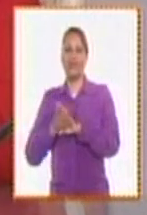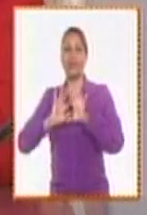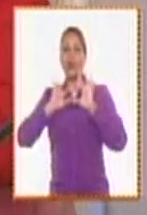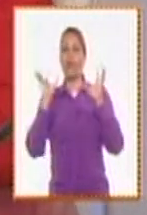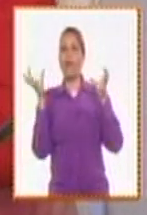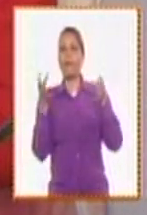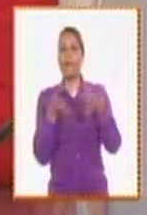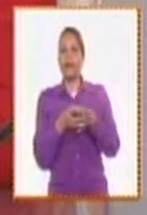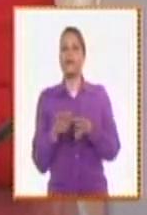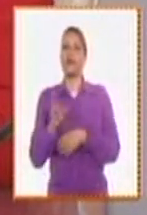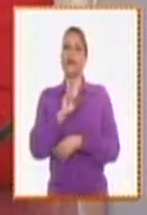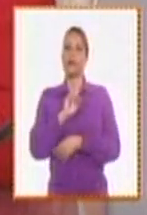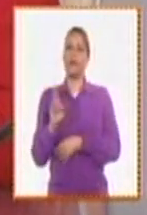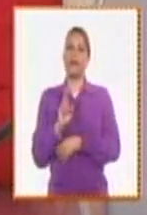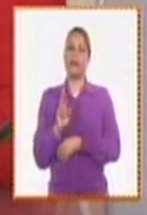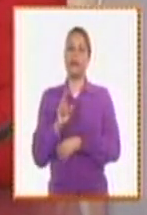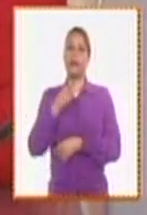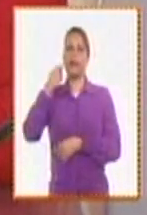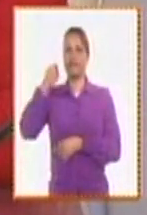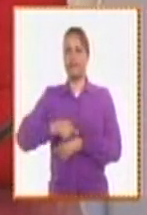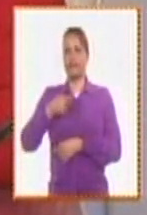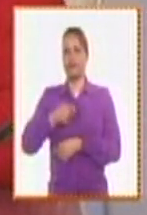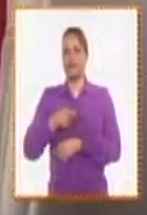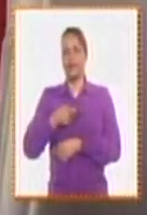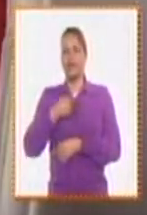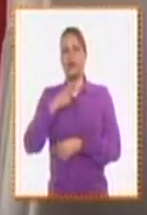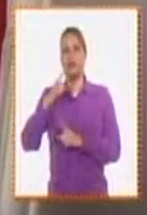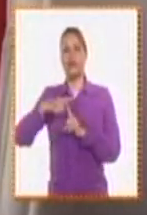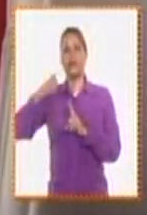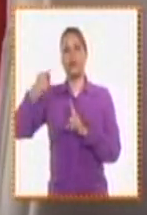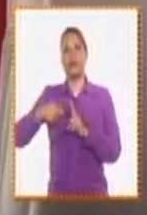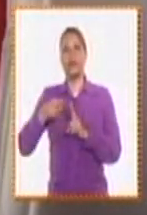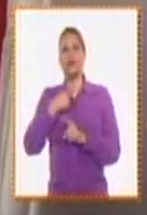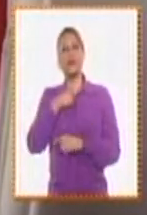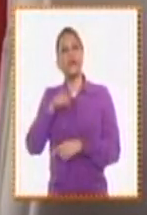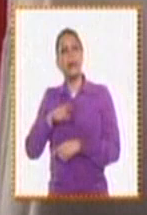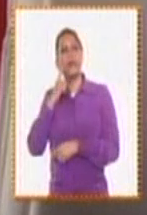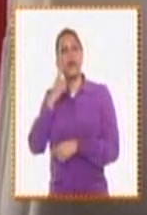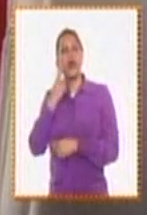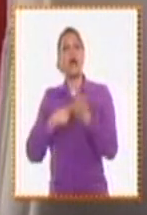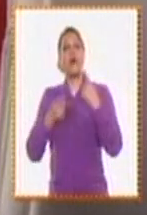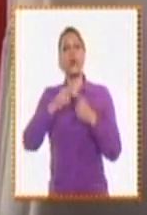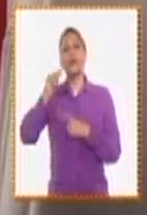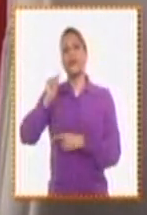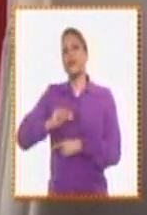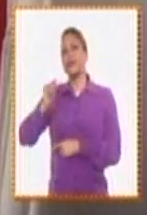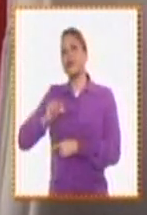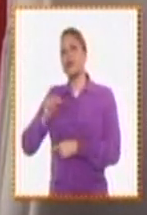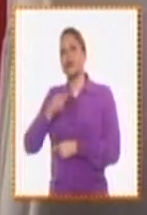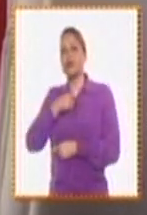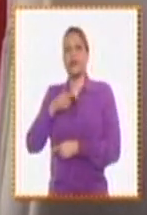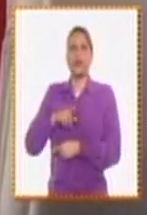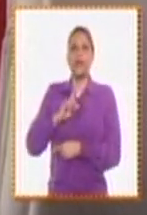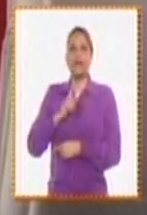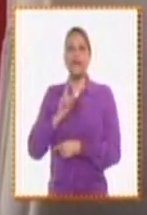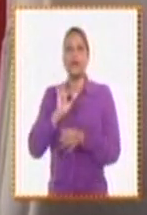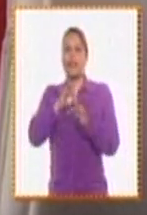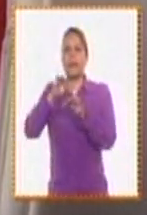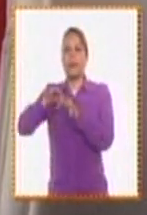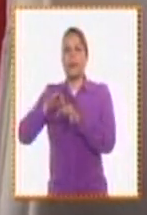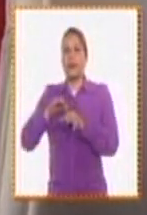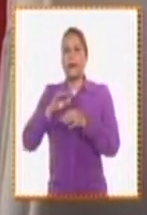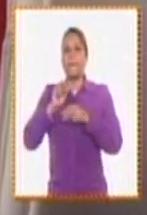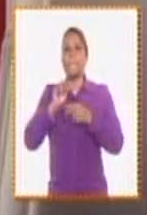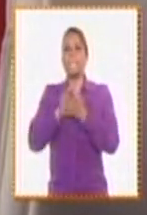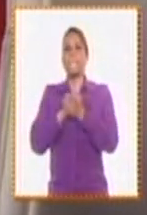la respuesta penal que le ofrecen los tribunales. Eso, imagina, por ejemplo, las personas que siembran marihuana, además